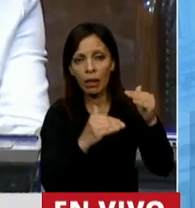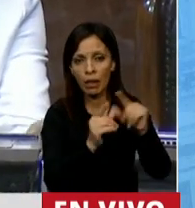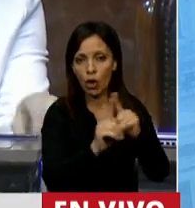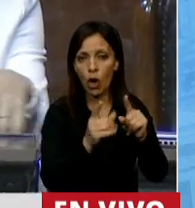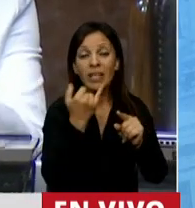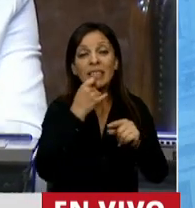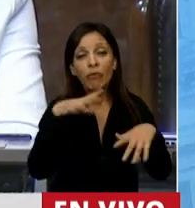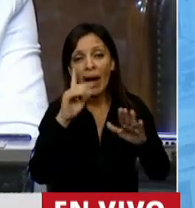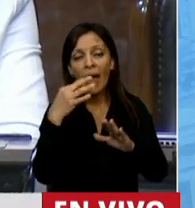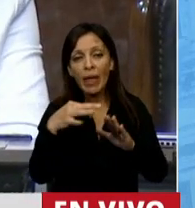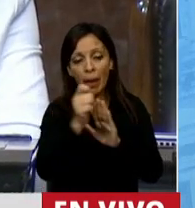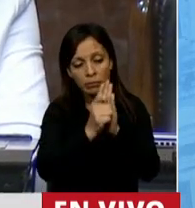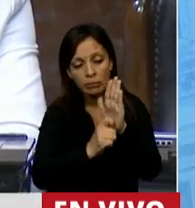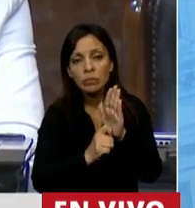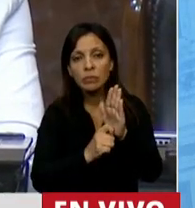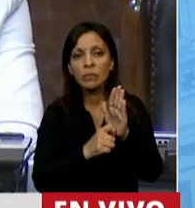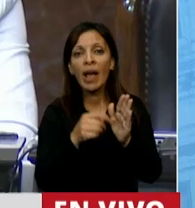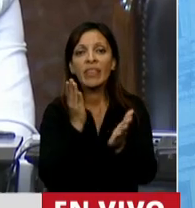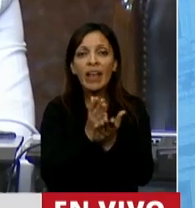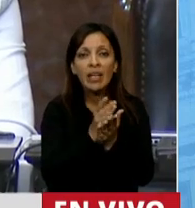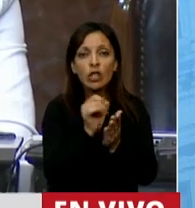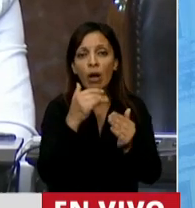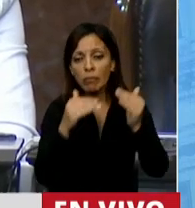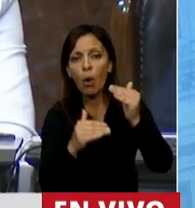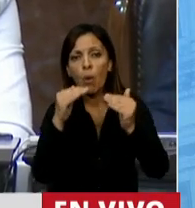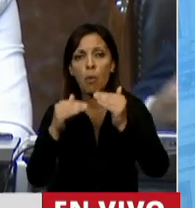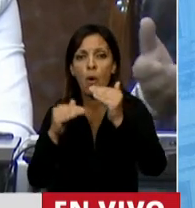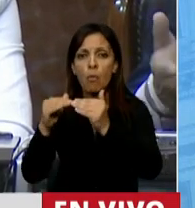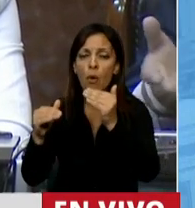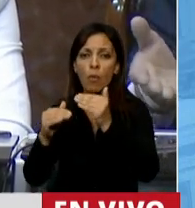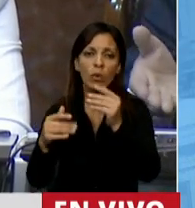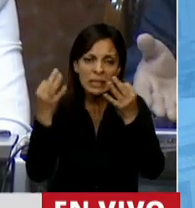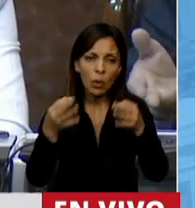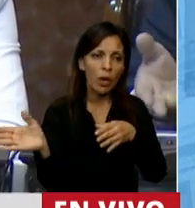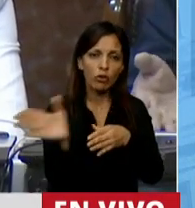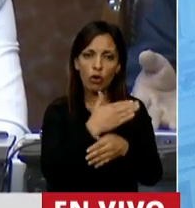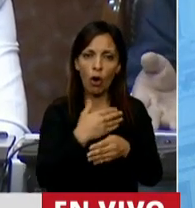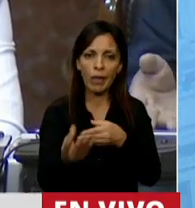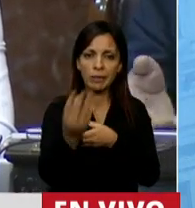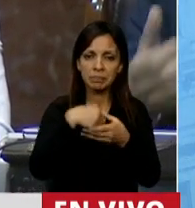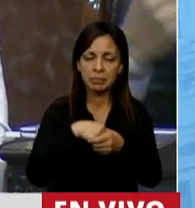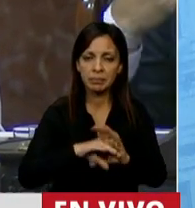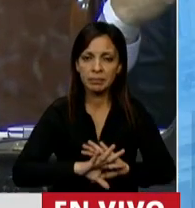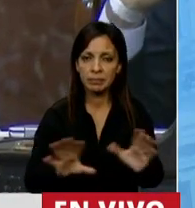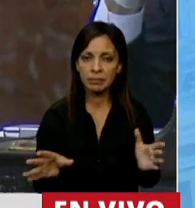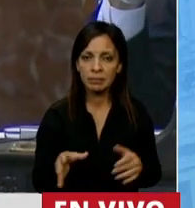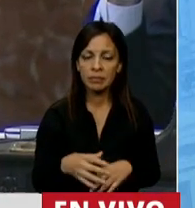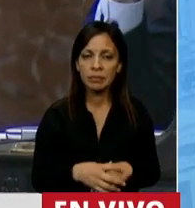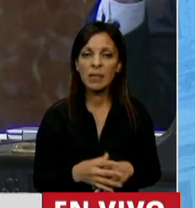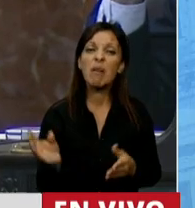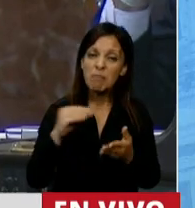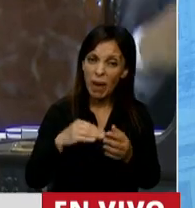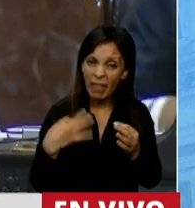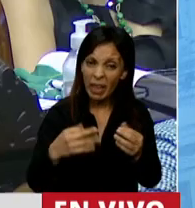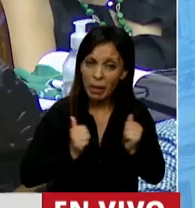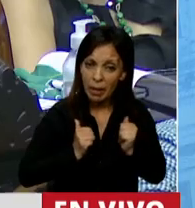esas desigualdades de indigencia de derechos estructurales, todas estaríamos incluidas. ¿Cuánto más hay que esperar?